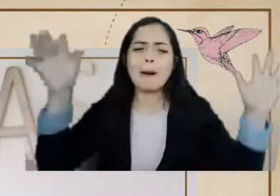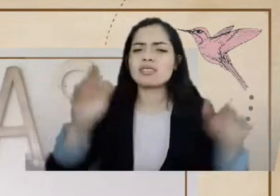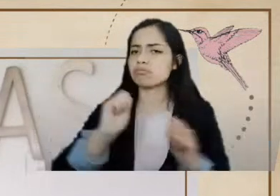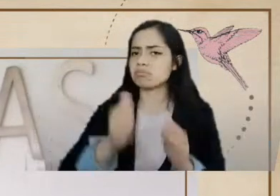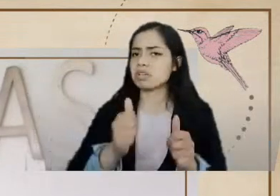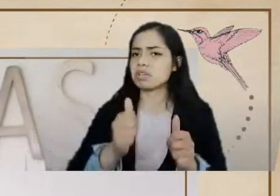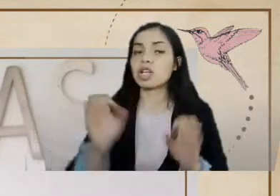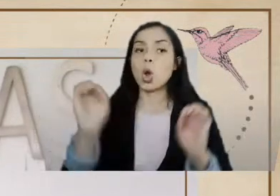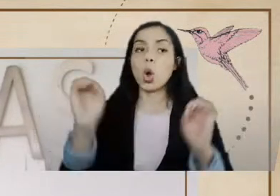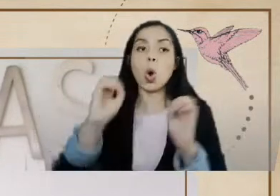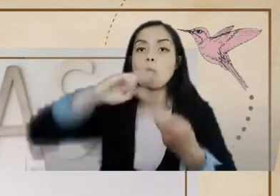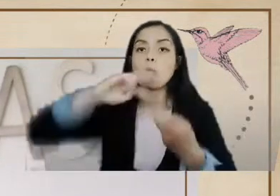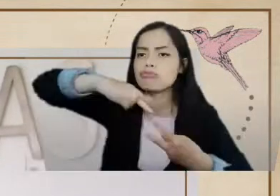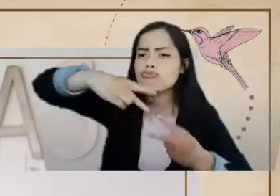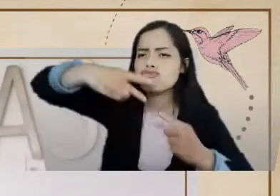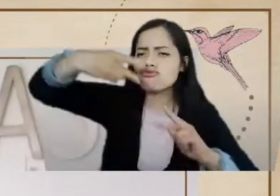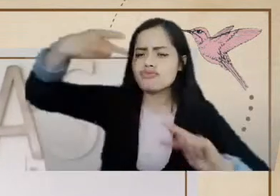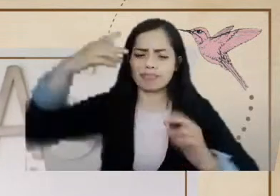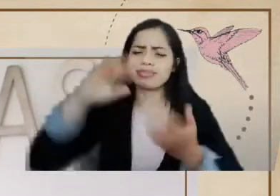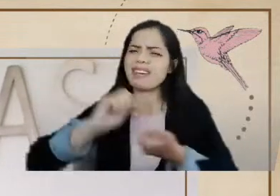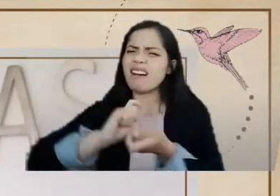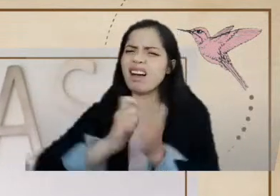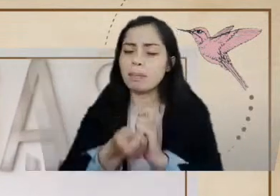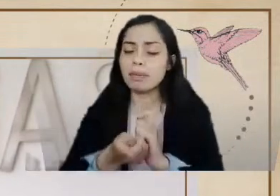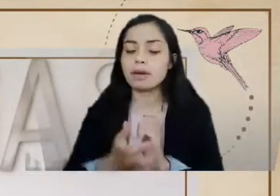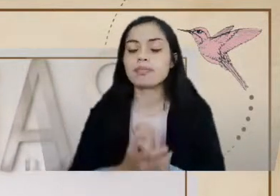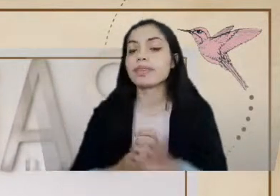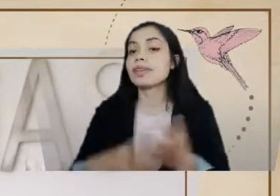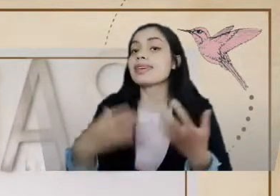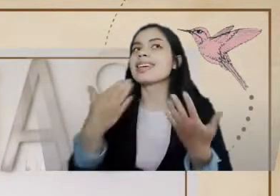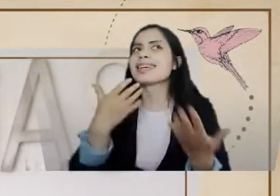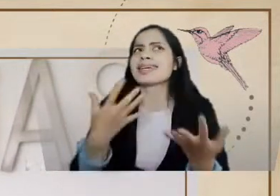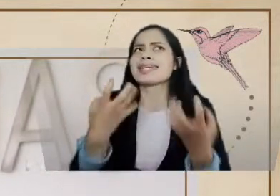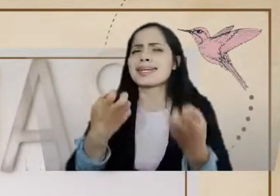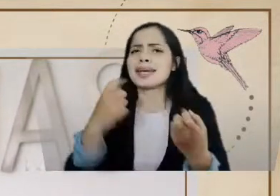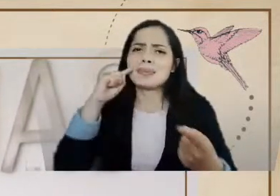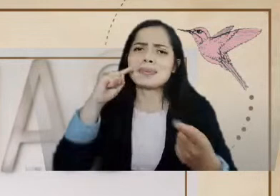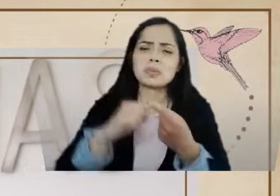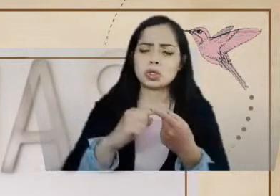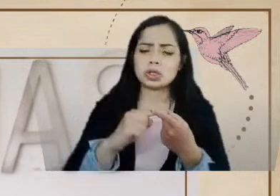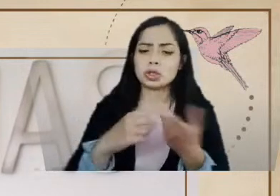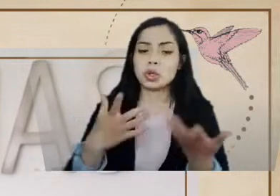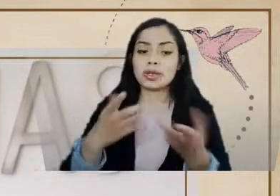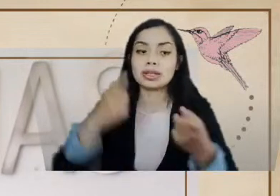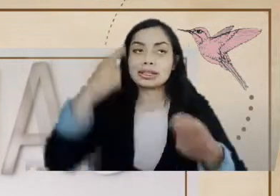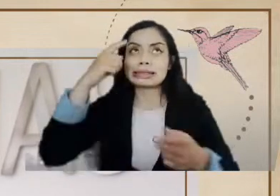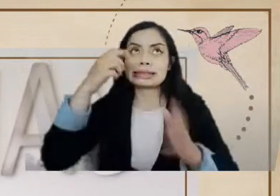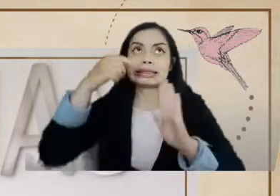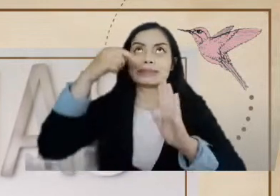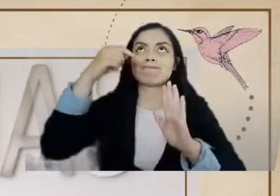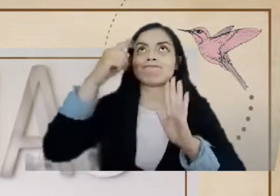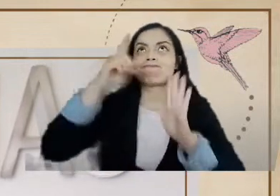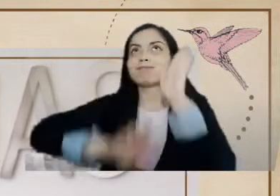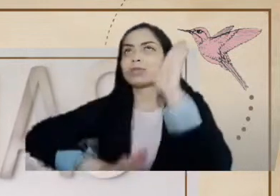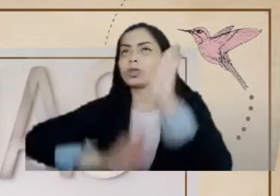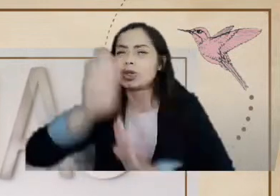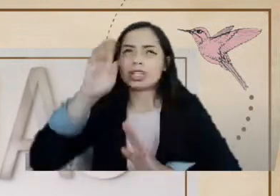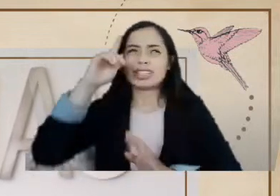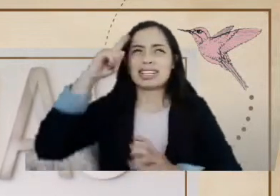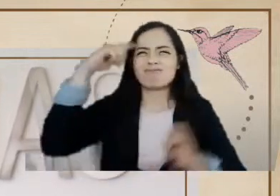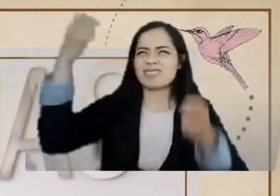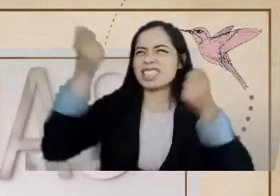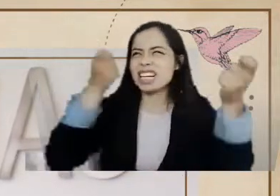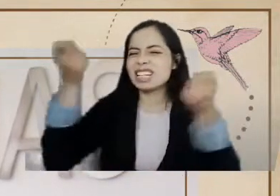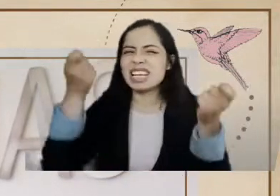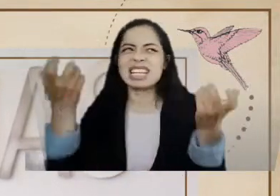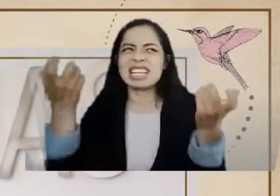formular estrategias de desarrollo sostenible como el aviturismo. El proyecto muestra la riqueza de cinco sitios: Fusagasugá, Cundinamarca; Honda,